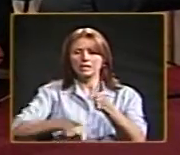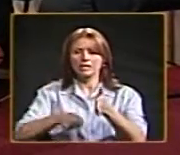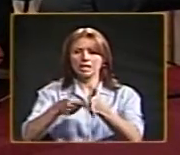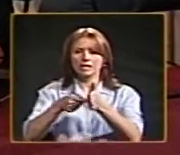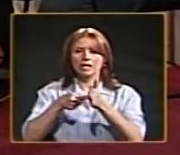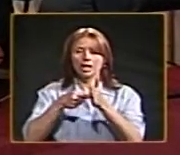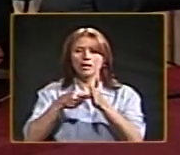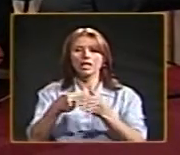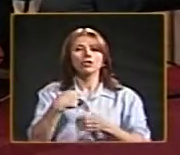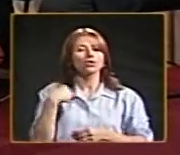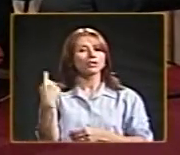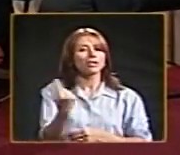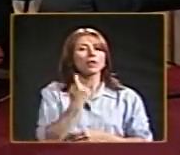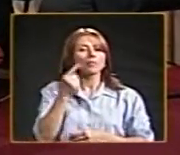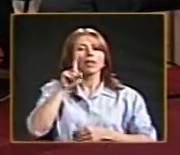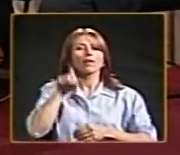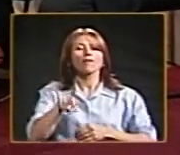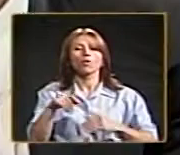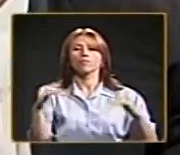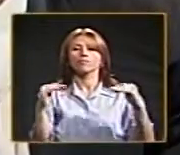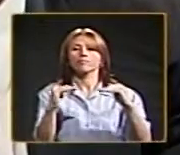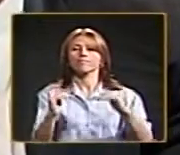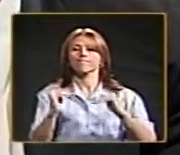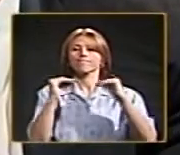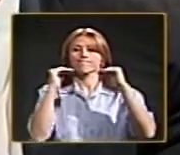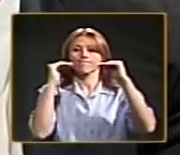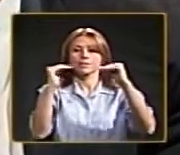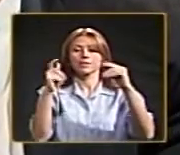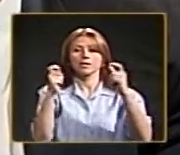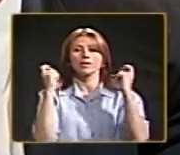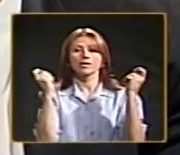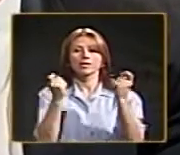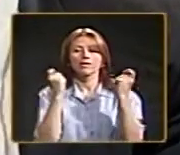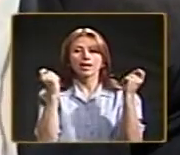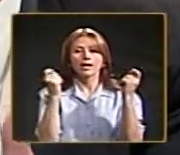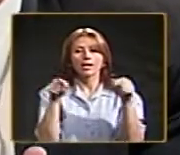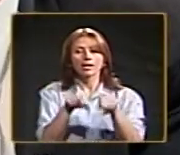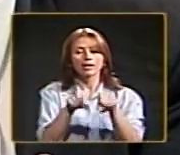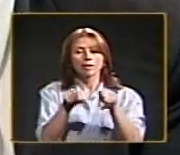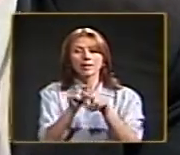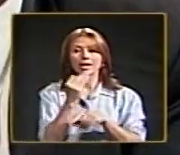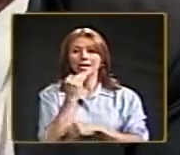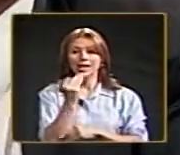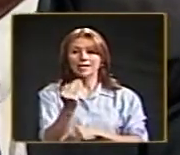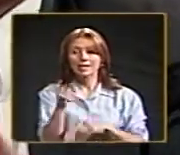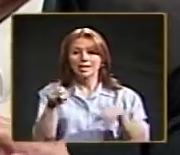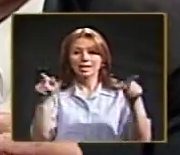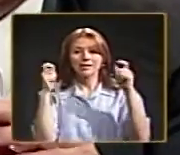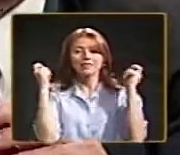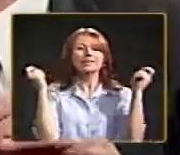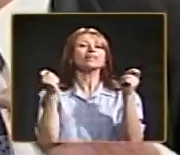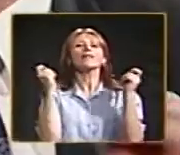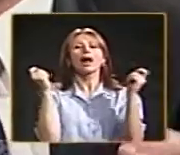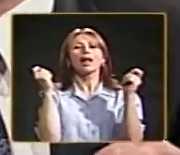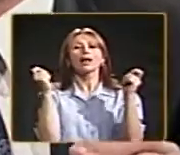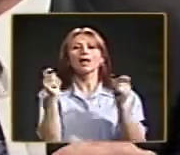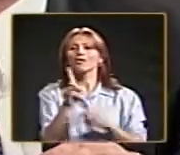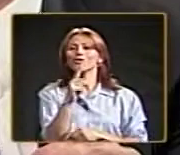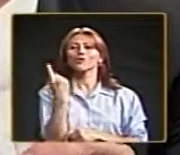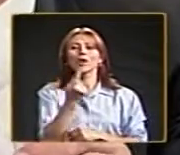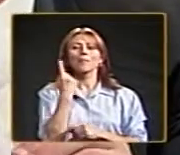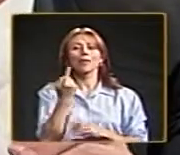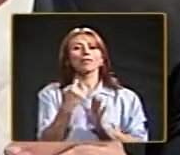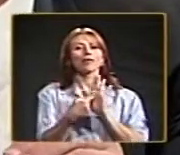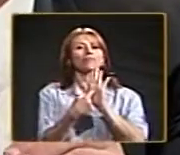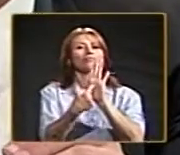mantener siempre un muy alto nivel el festival. Y después, gracias a este festival también, el festival no solamente es el espectáculo en